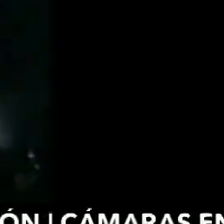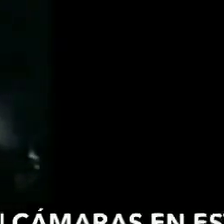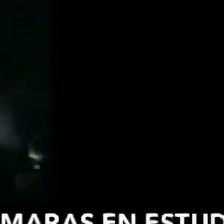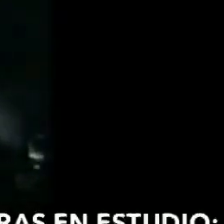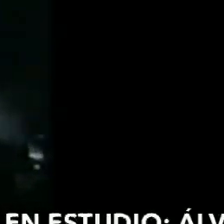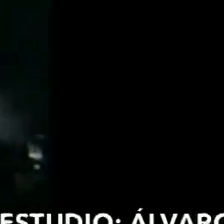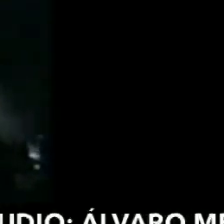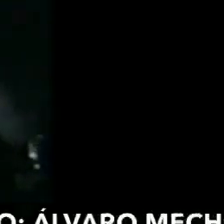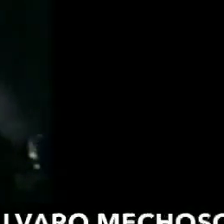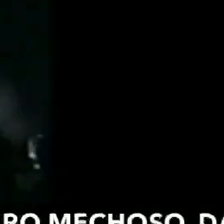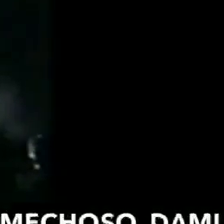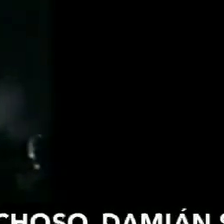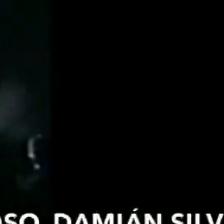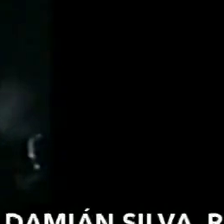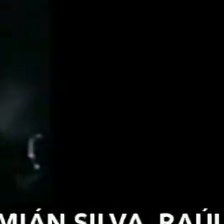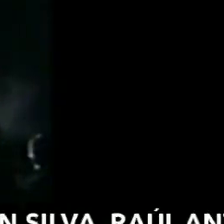refrescan un poco las ideas.